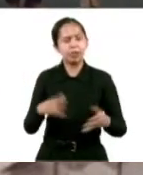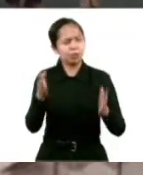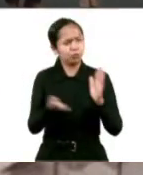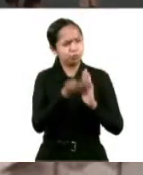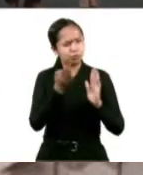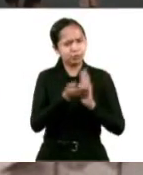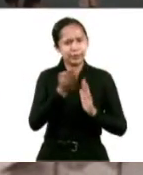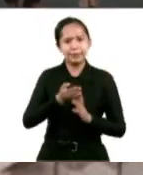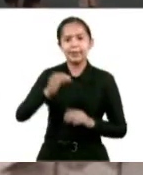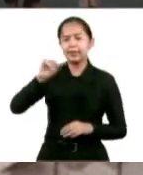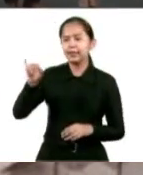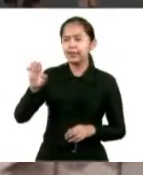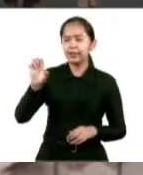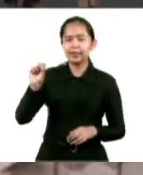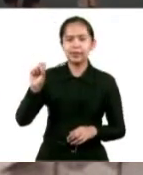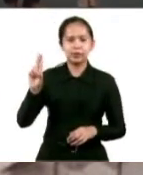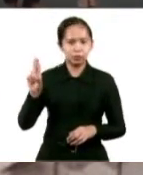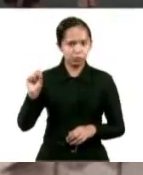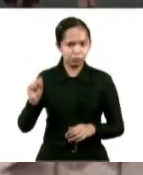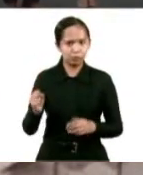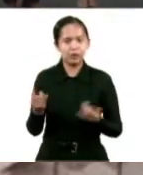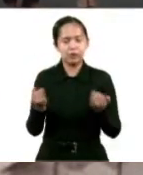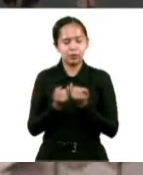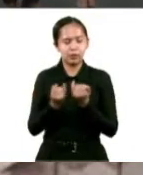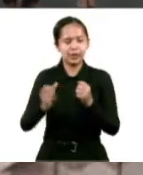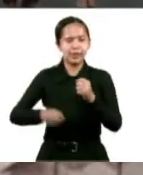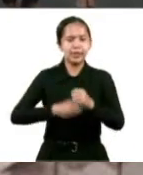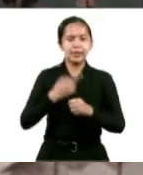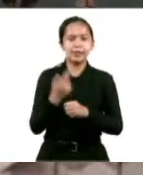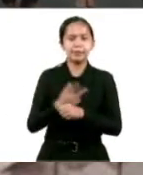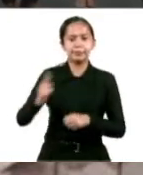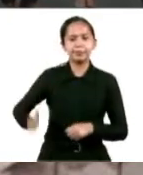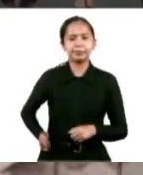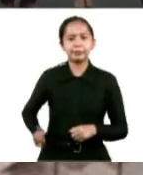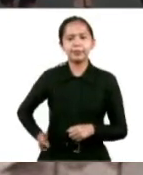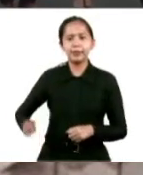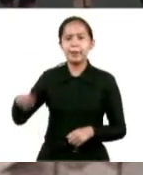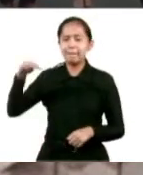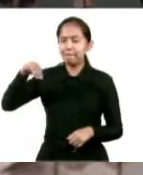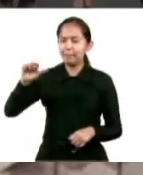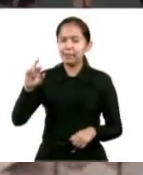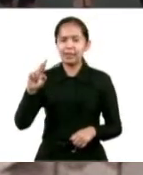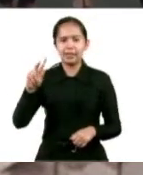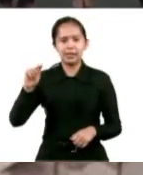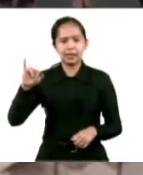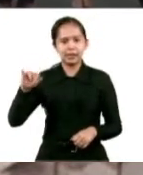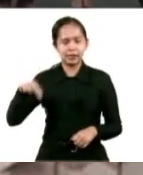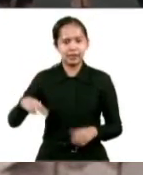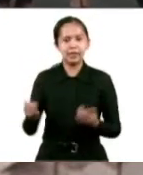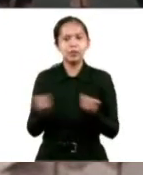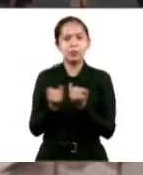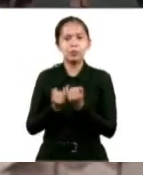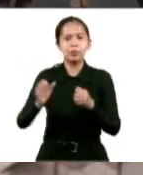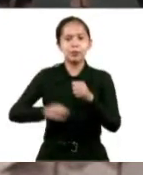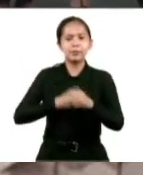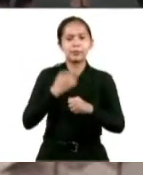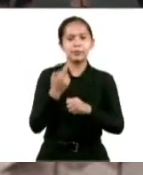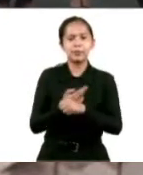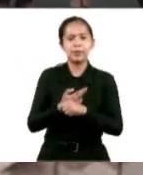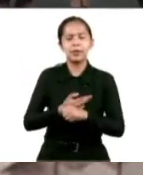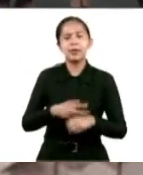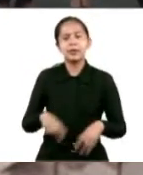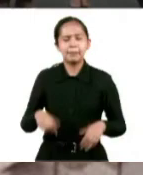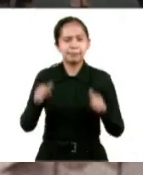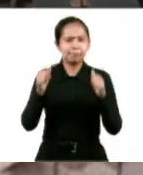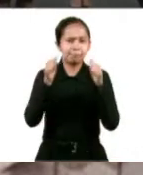Servicios, Jesús Esteba Medina, Secretario de Gobierno, Martí Batres Guadarrama, y la Secretaria de Gestión Integral de Riesgos